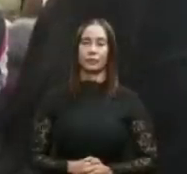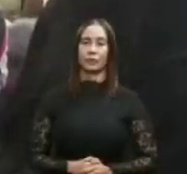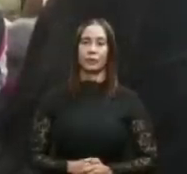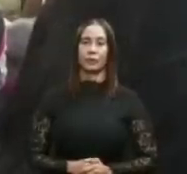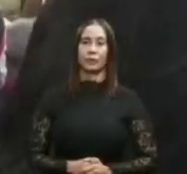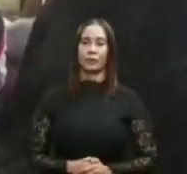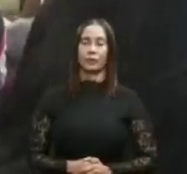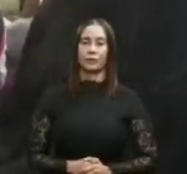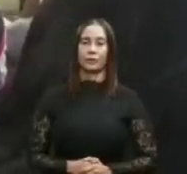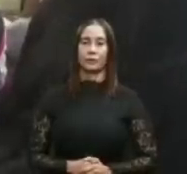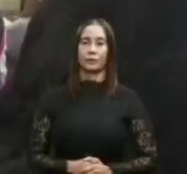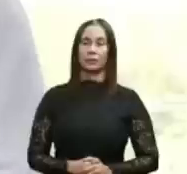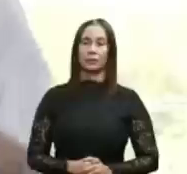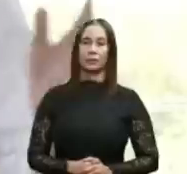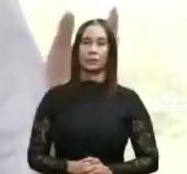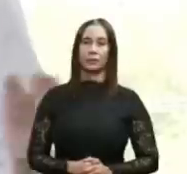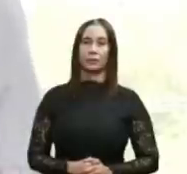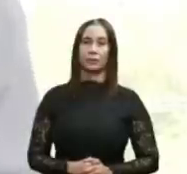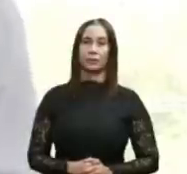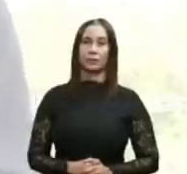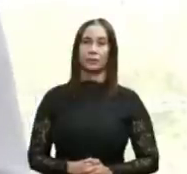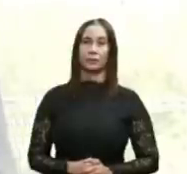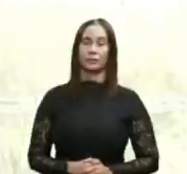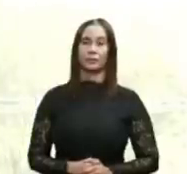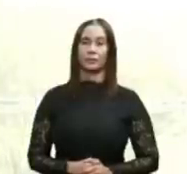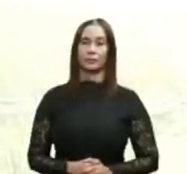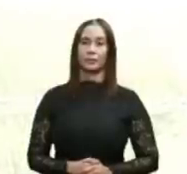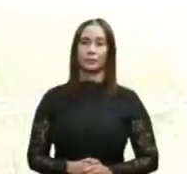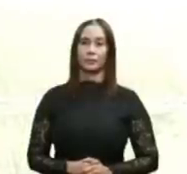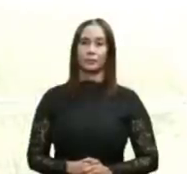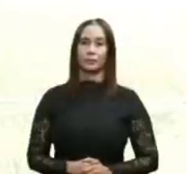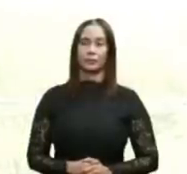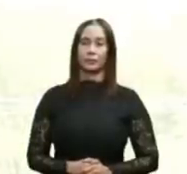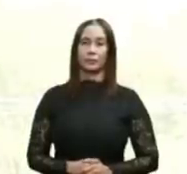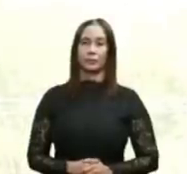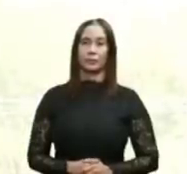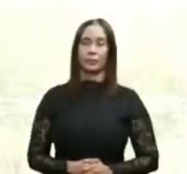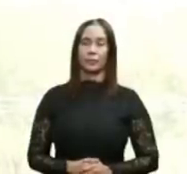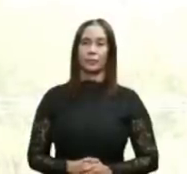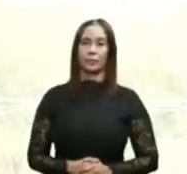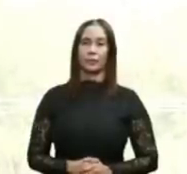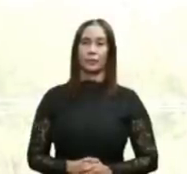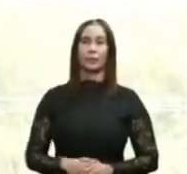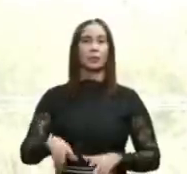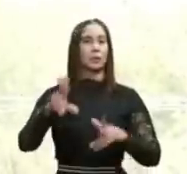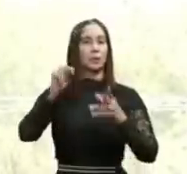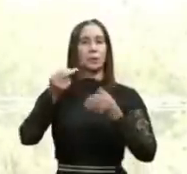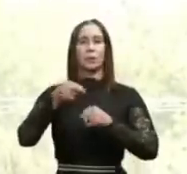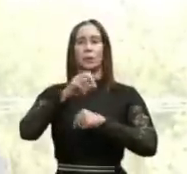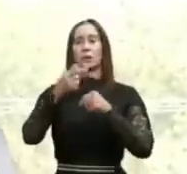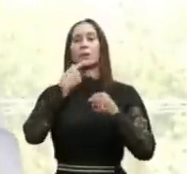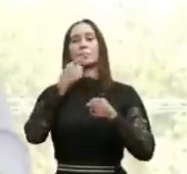No respondemos las imputaciones